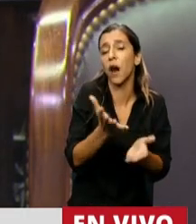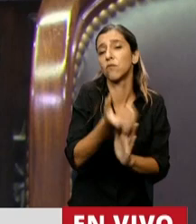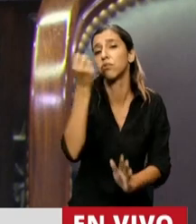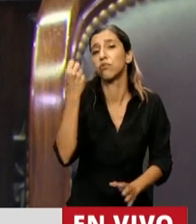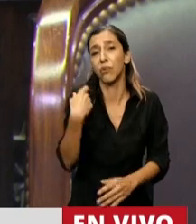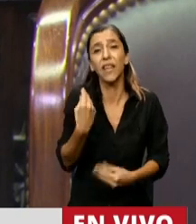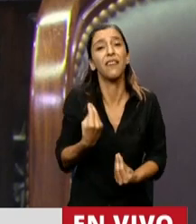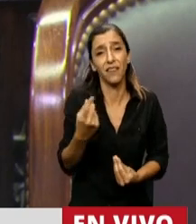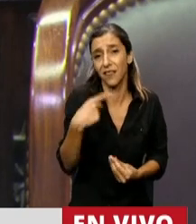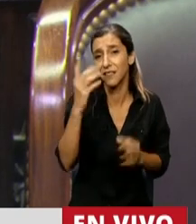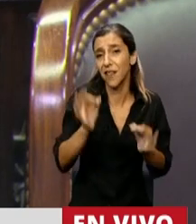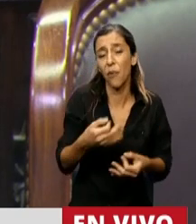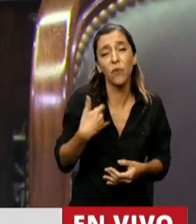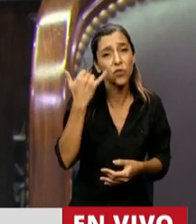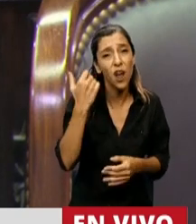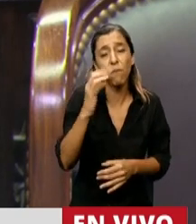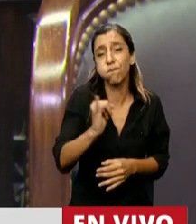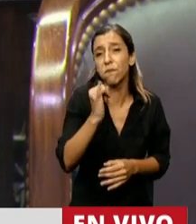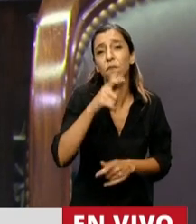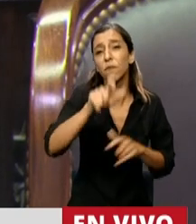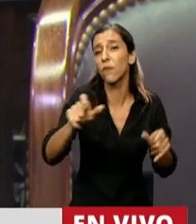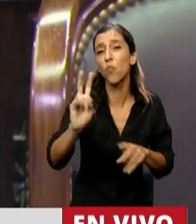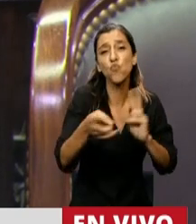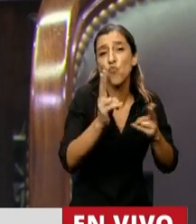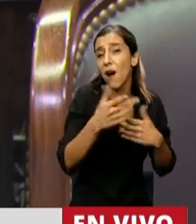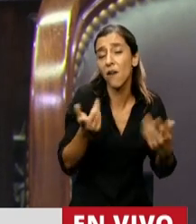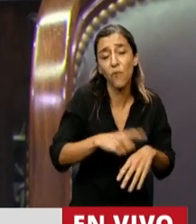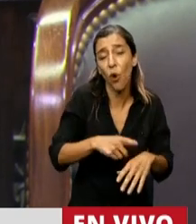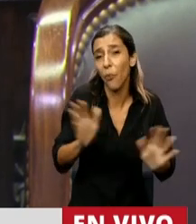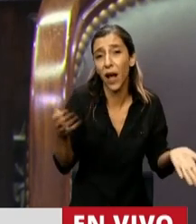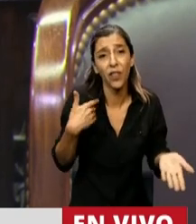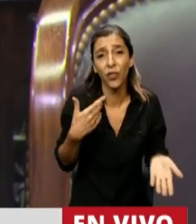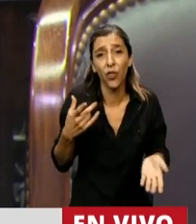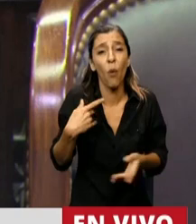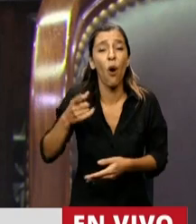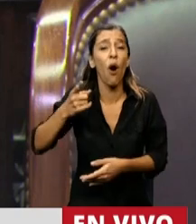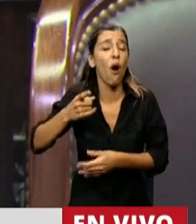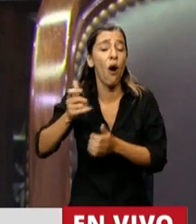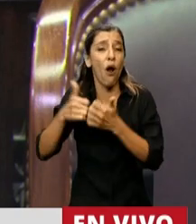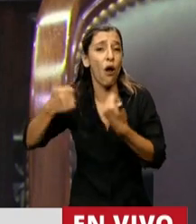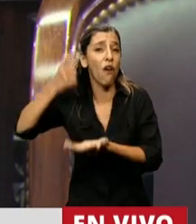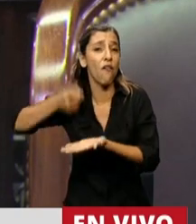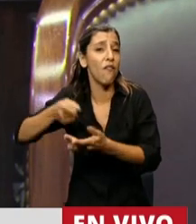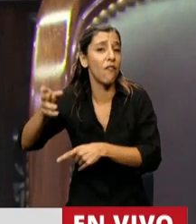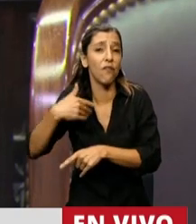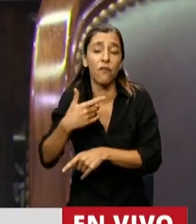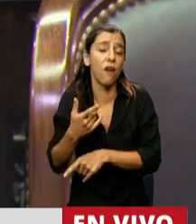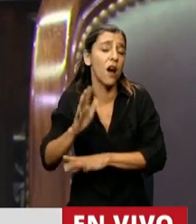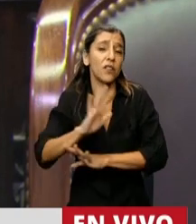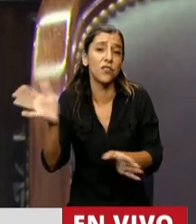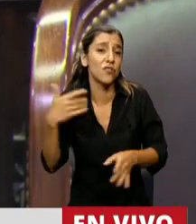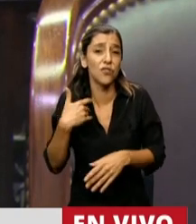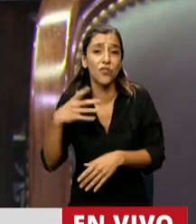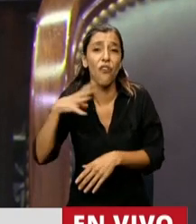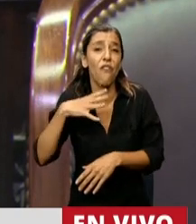el camino con la falta de pagos de los fallos de la Corte. 70.000 jubilados